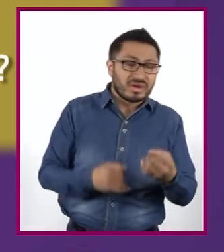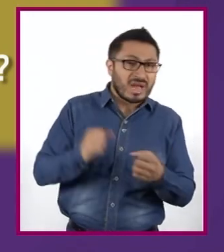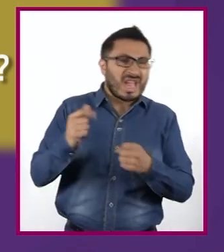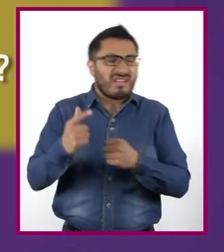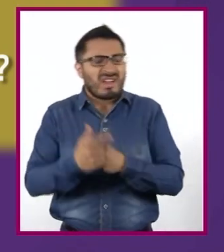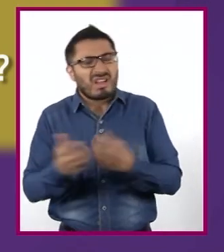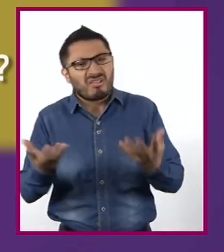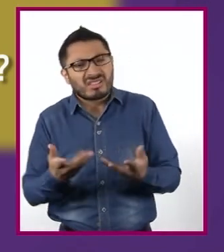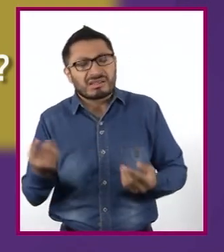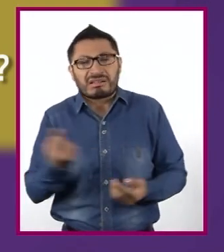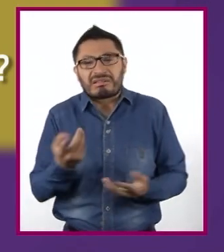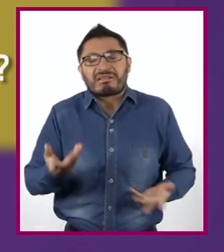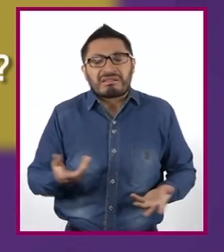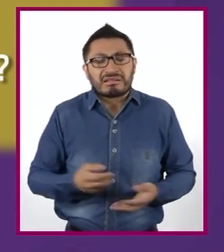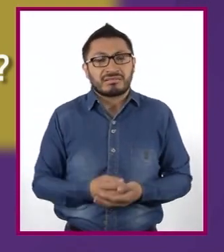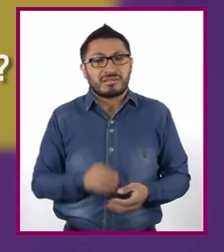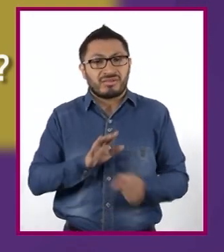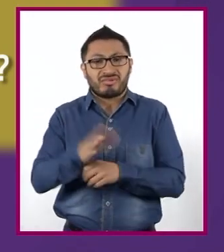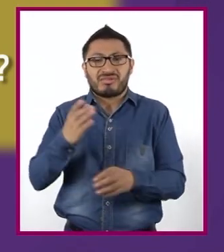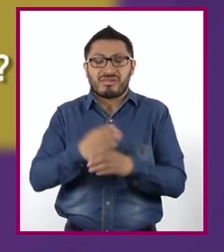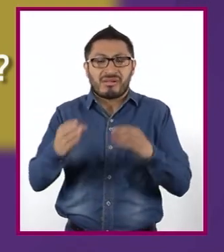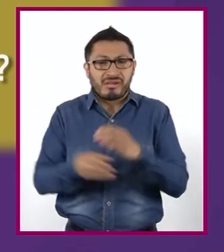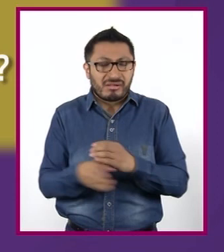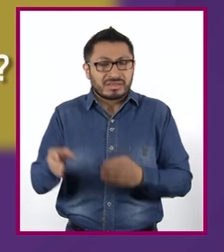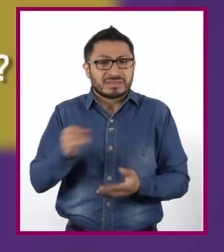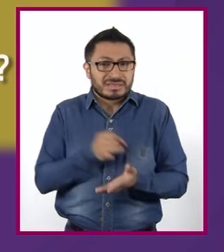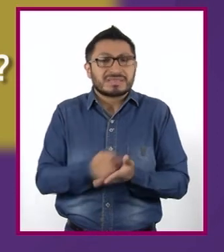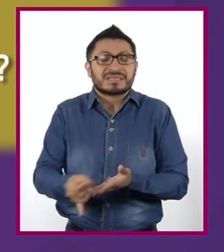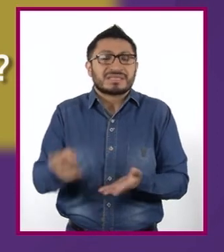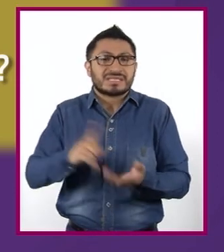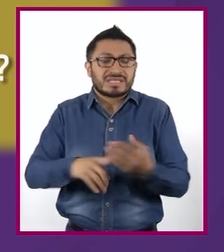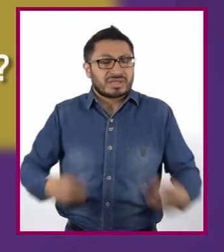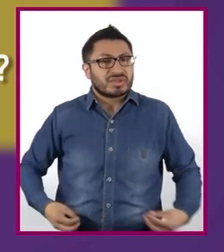esparcimiento? ¿Qué cosas podían decidir en su vida cotidiana?